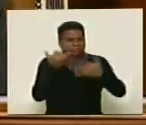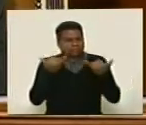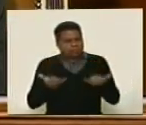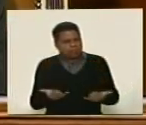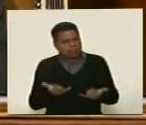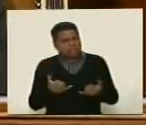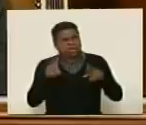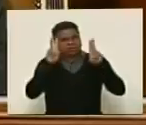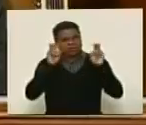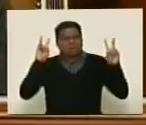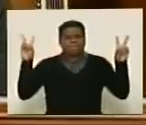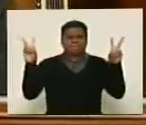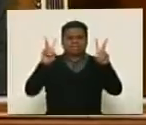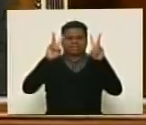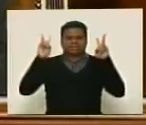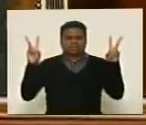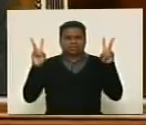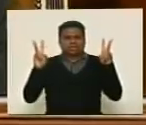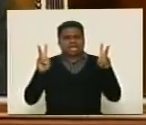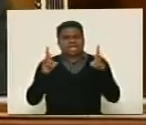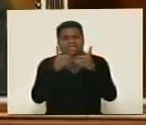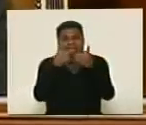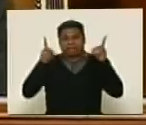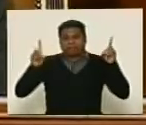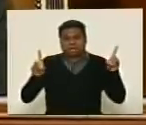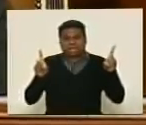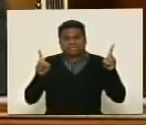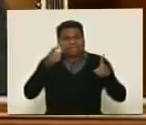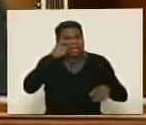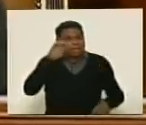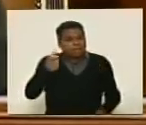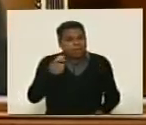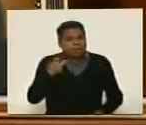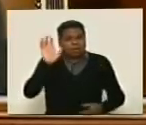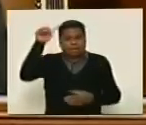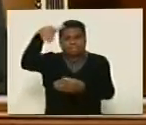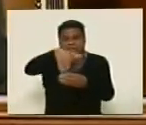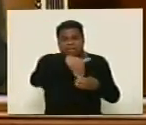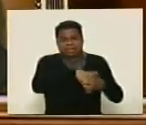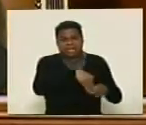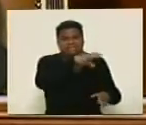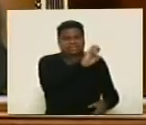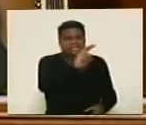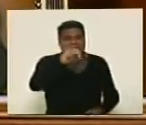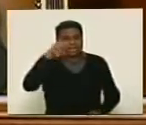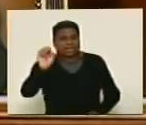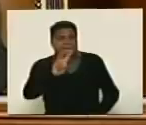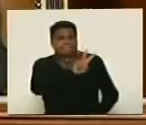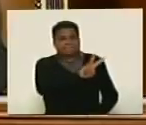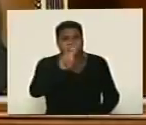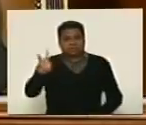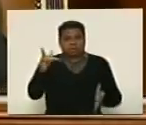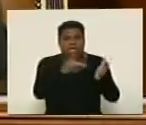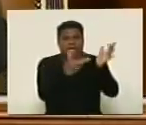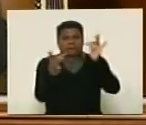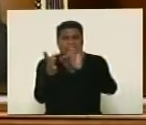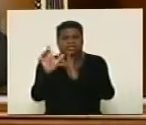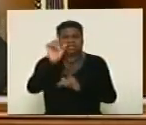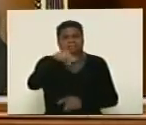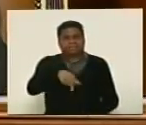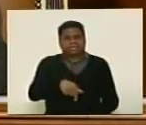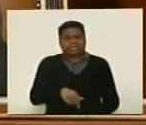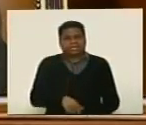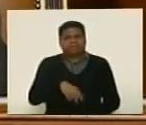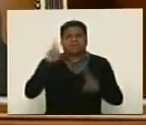ahora a una nueva victoria democrática, popular, con las elecciones presidenciales del 22 de abril, y vamos también a una